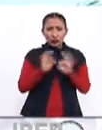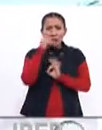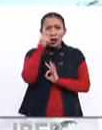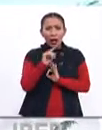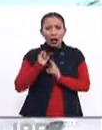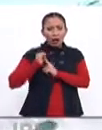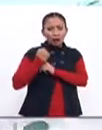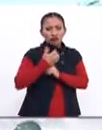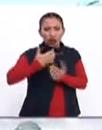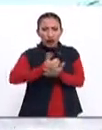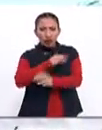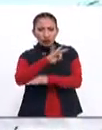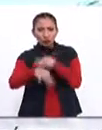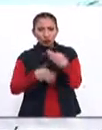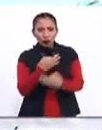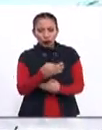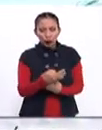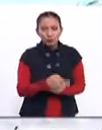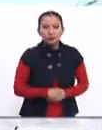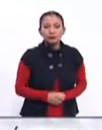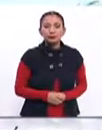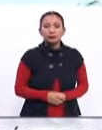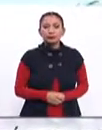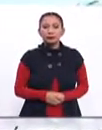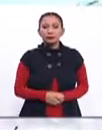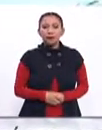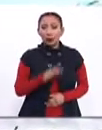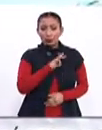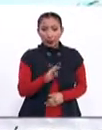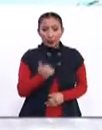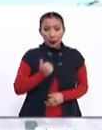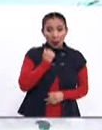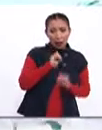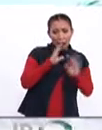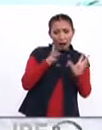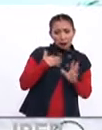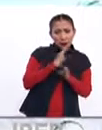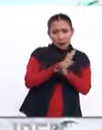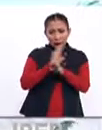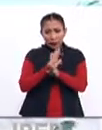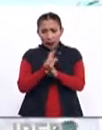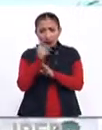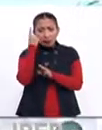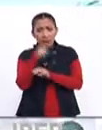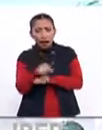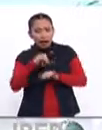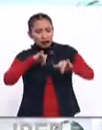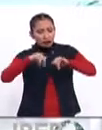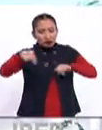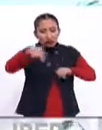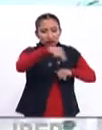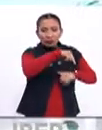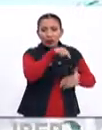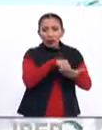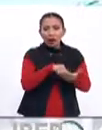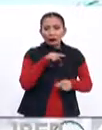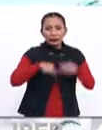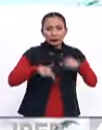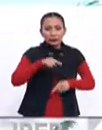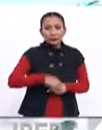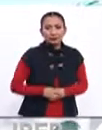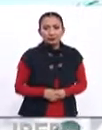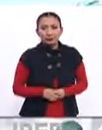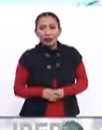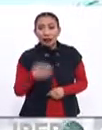strategic partner to a win-win situation. Can harness clear advantages, not only from their geographical